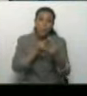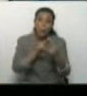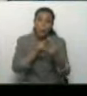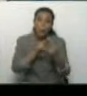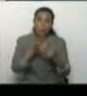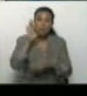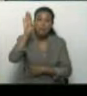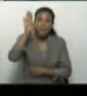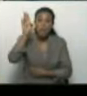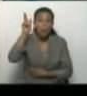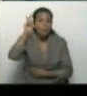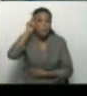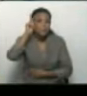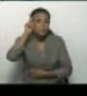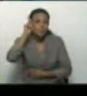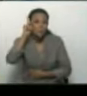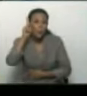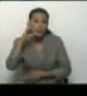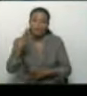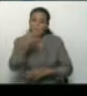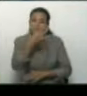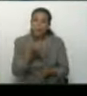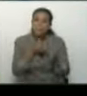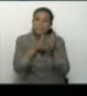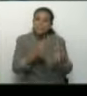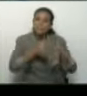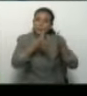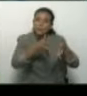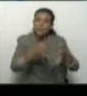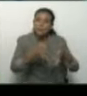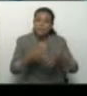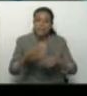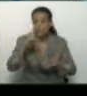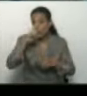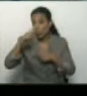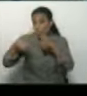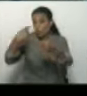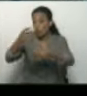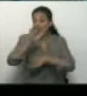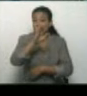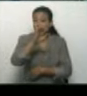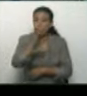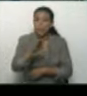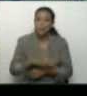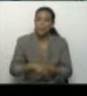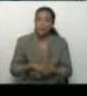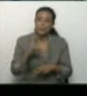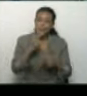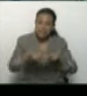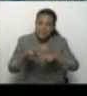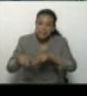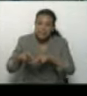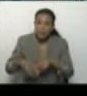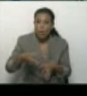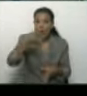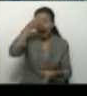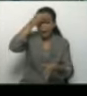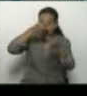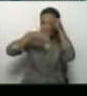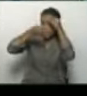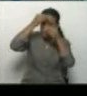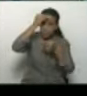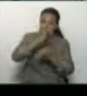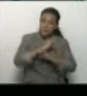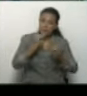instructores, profesores, facilitadores de los 100 núcleos de robótica para que los niños y niñas de Venezuela tengan la